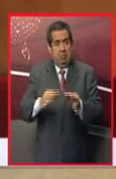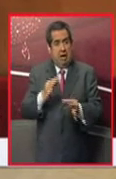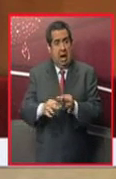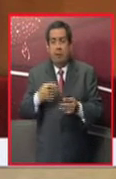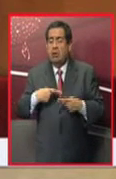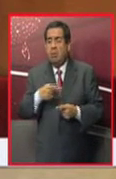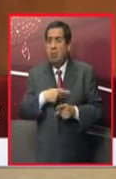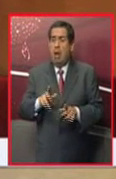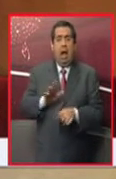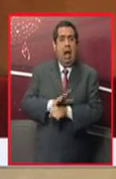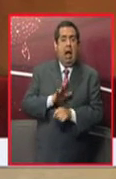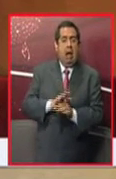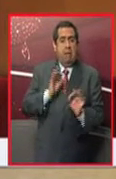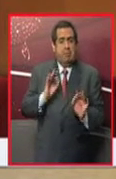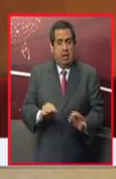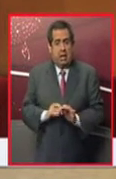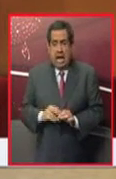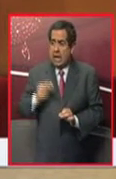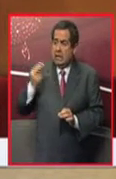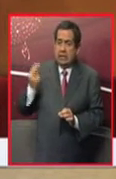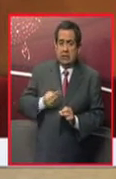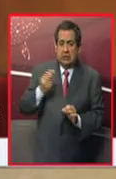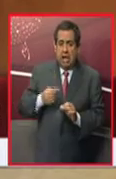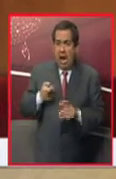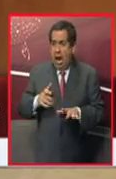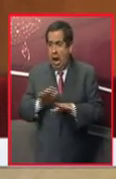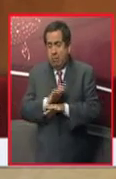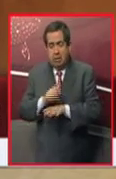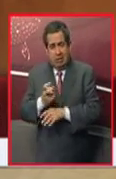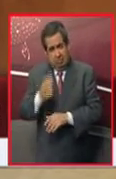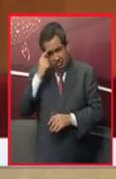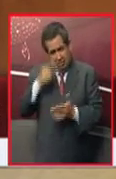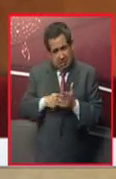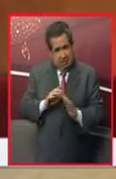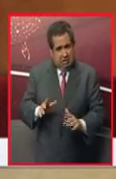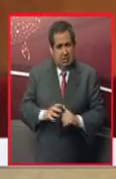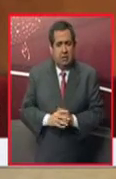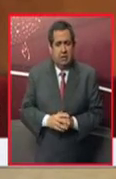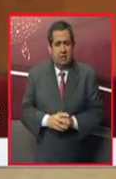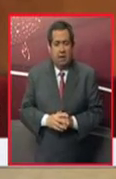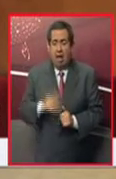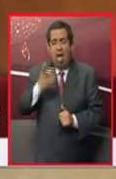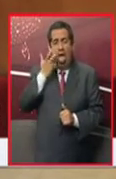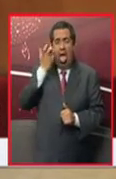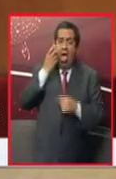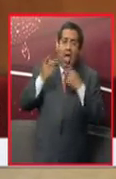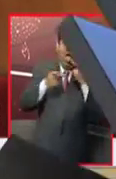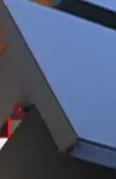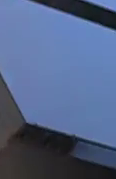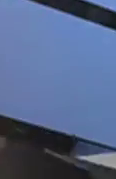pobres y por eso es tan urgente y necesaria esta reforma? Eso es demagogia.